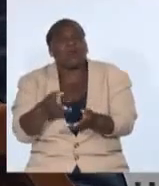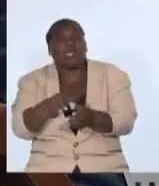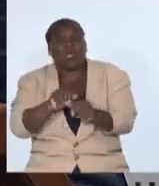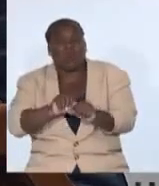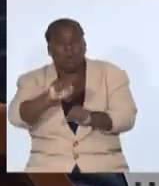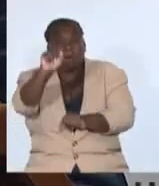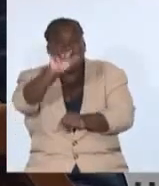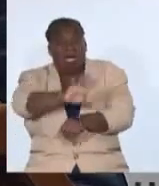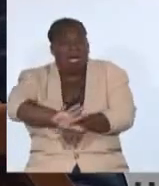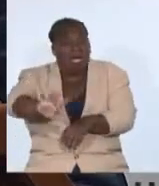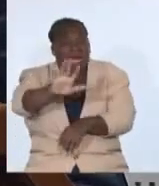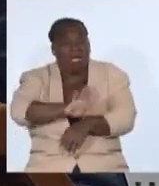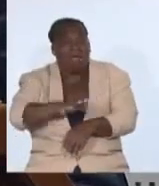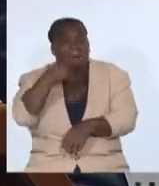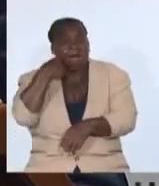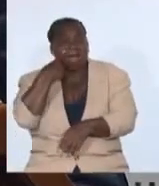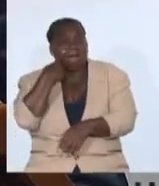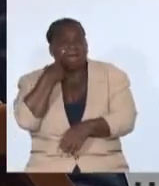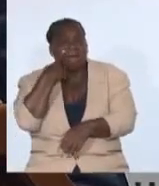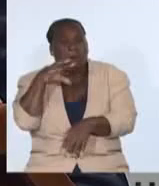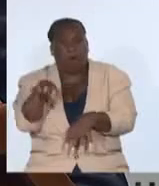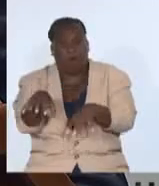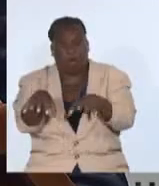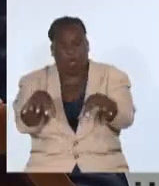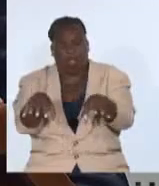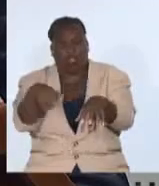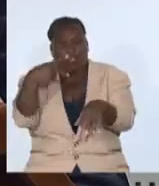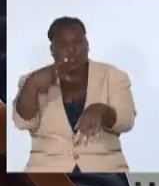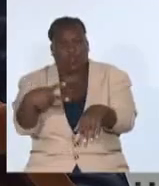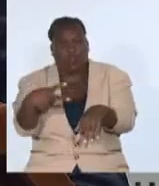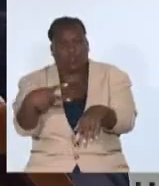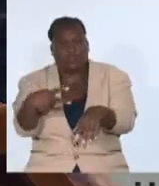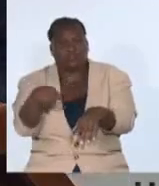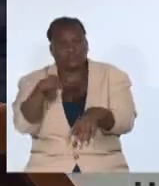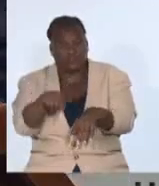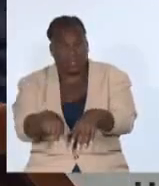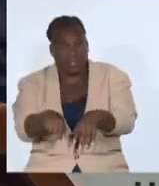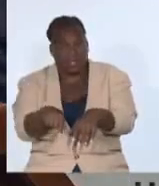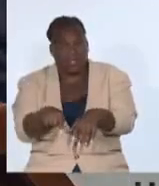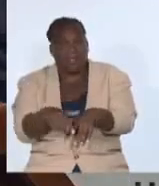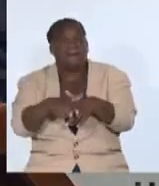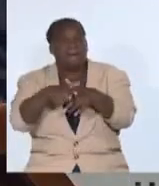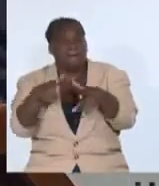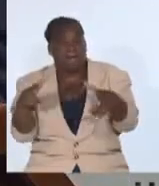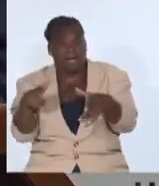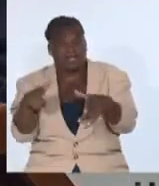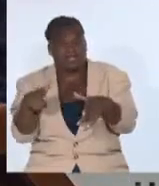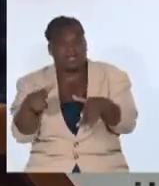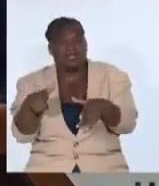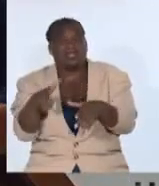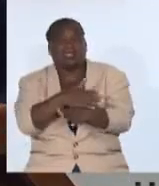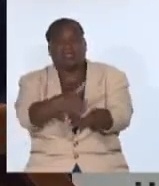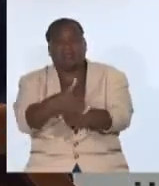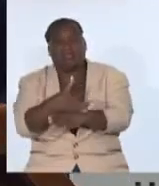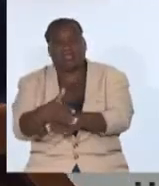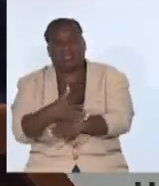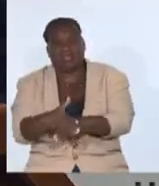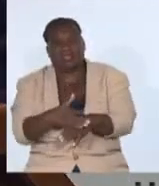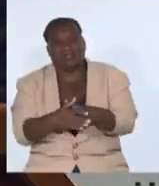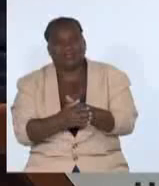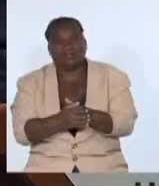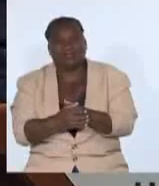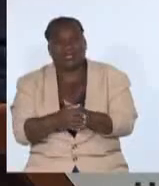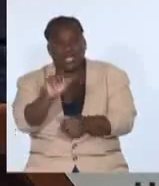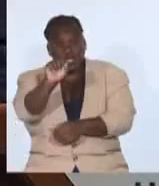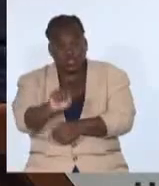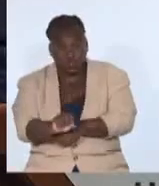veremos dos fuerzas que nadie supera somos más y somos más diversos el